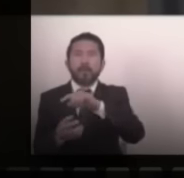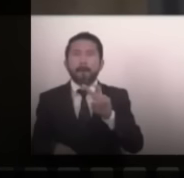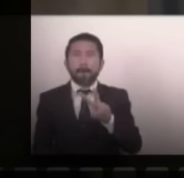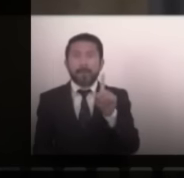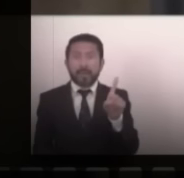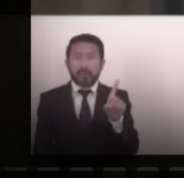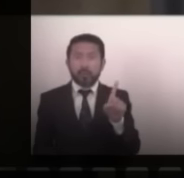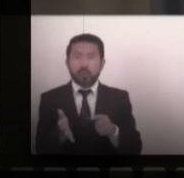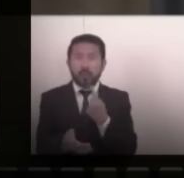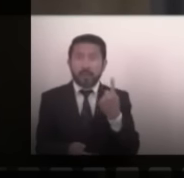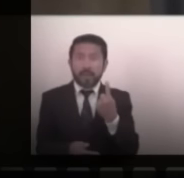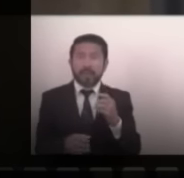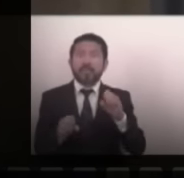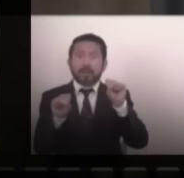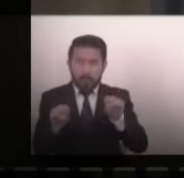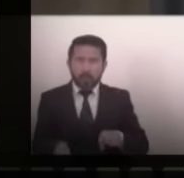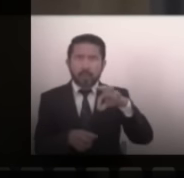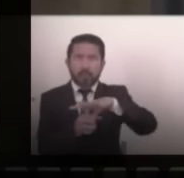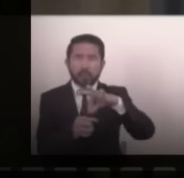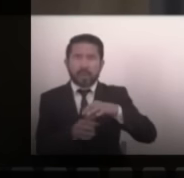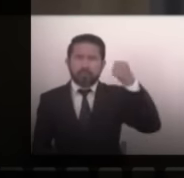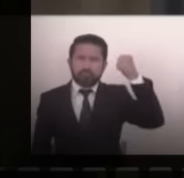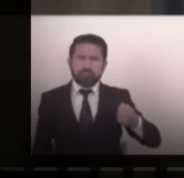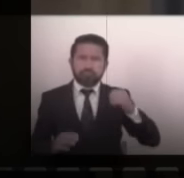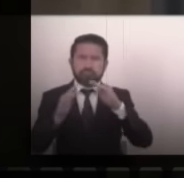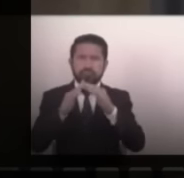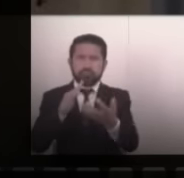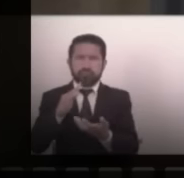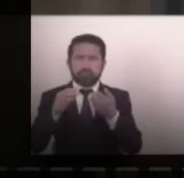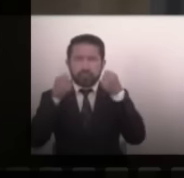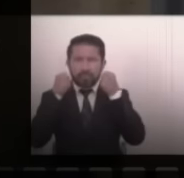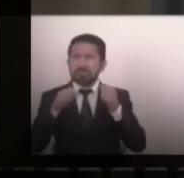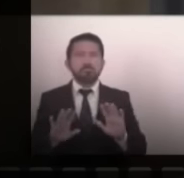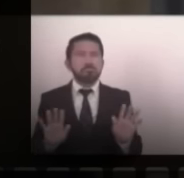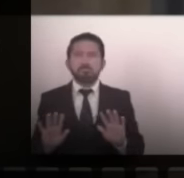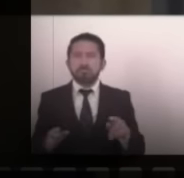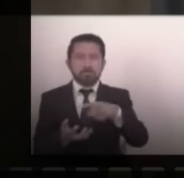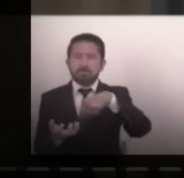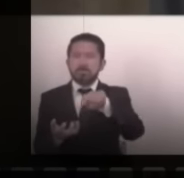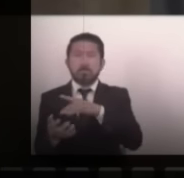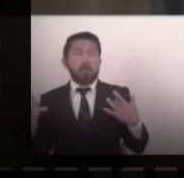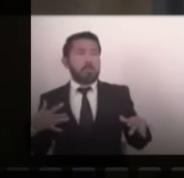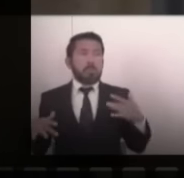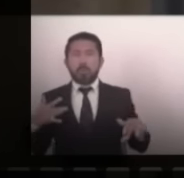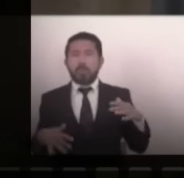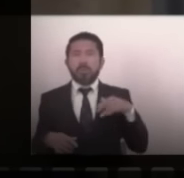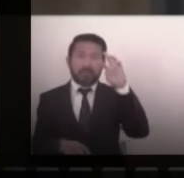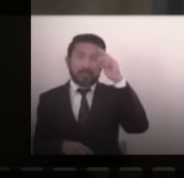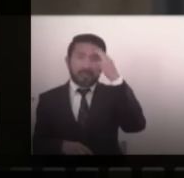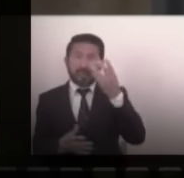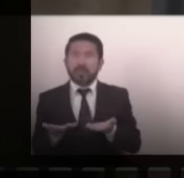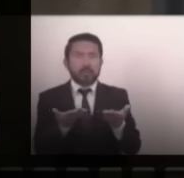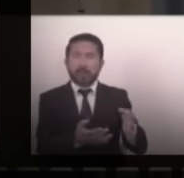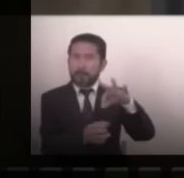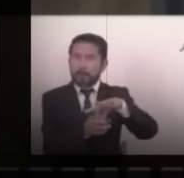oportunidades para votar por el régimen de excepción y no lo han hecho y ese es un voto que le están negando a la